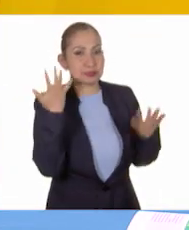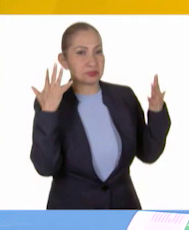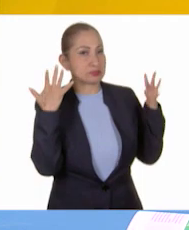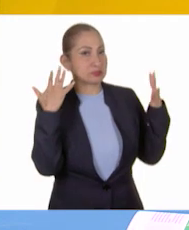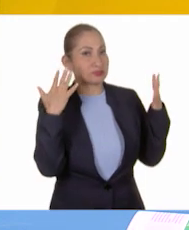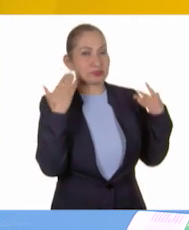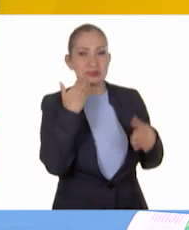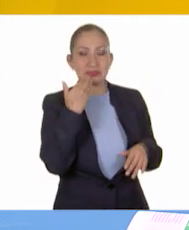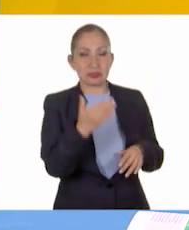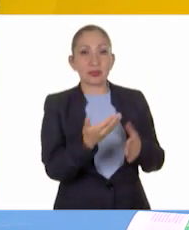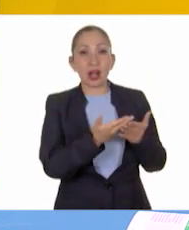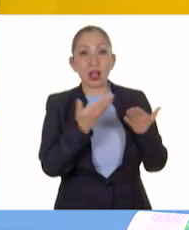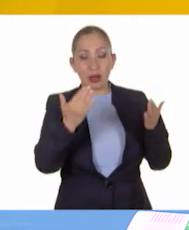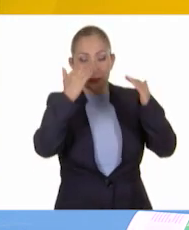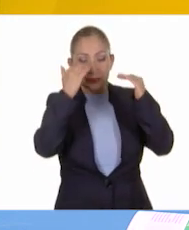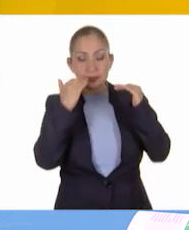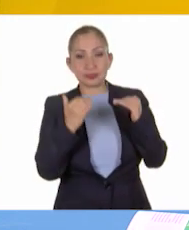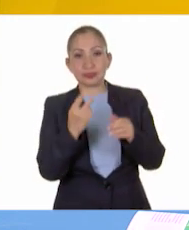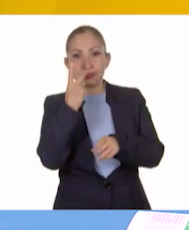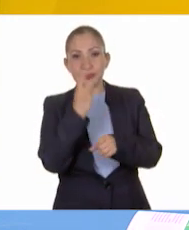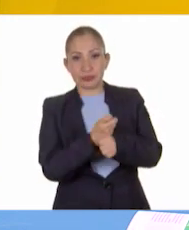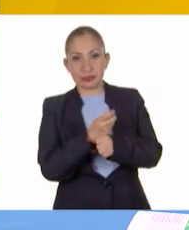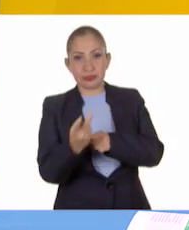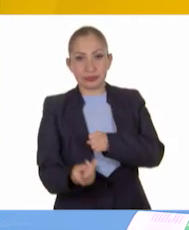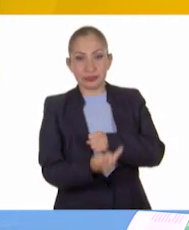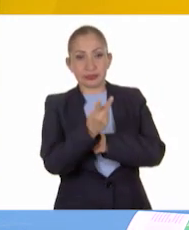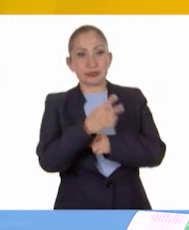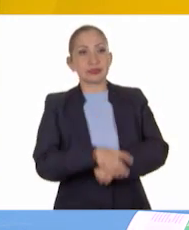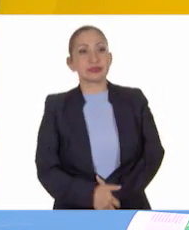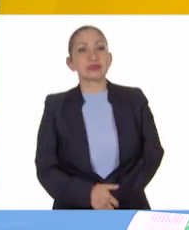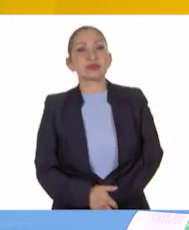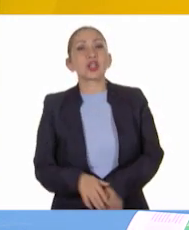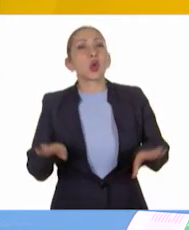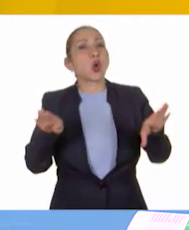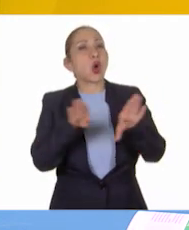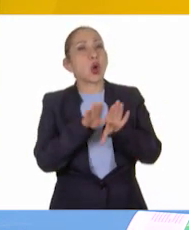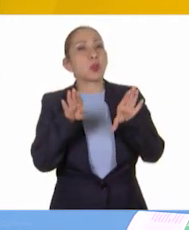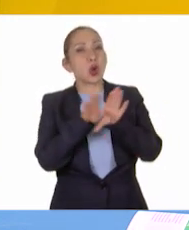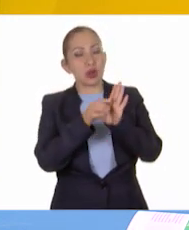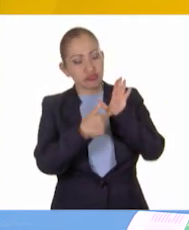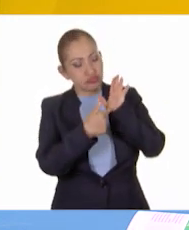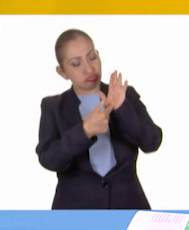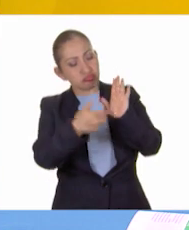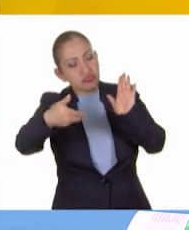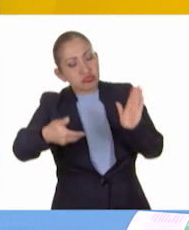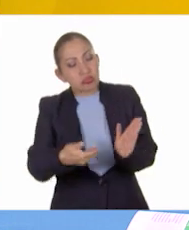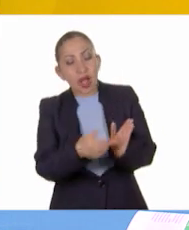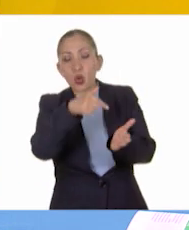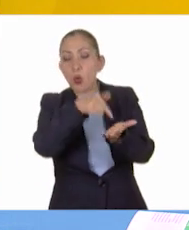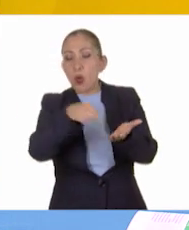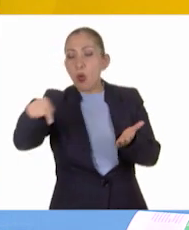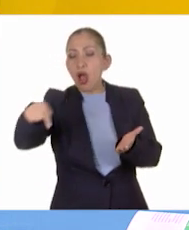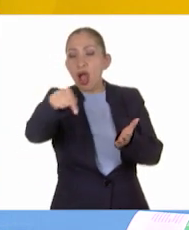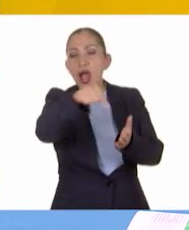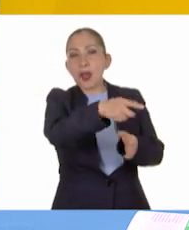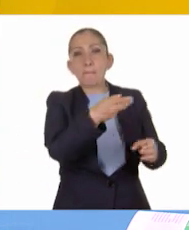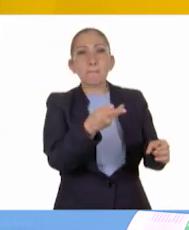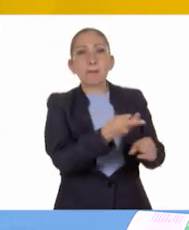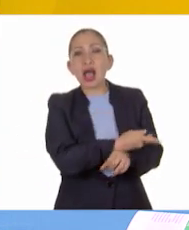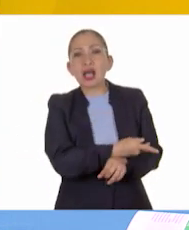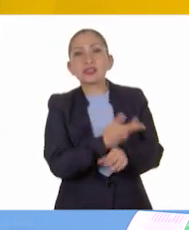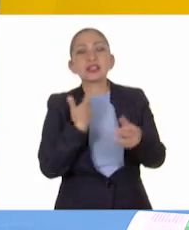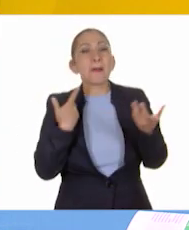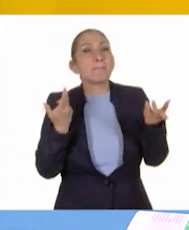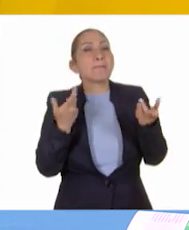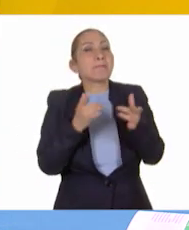María. Pasemos ahora a la segunda pregunta. ¿Cómo se muestran los lugares donde suceden